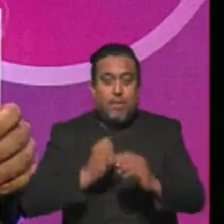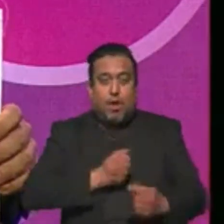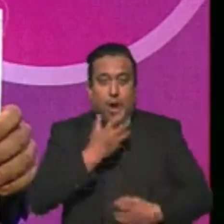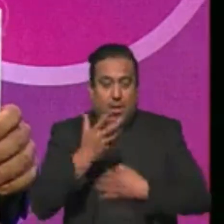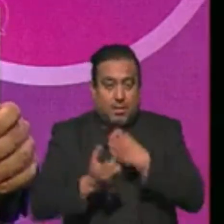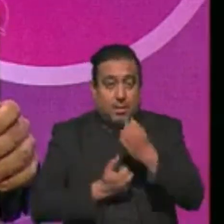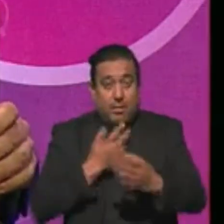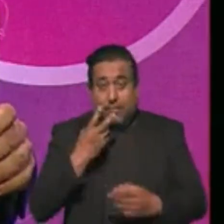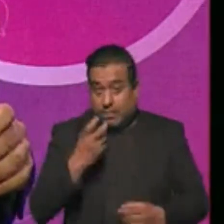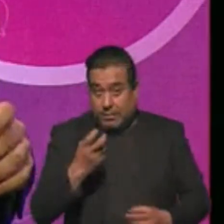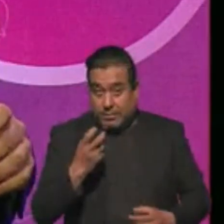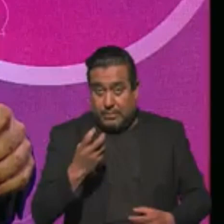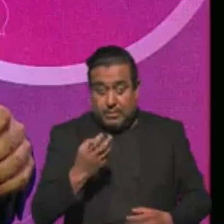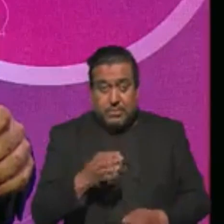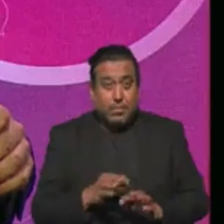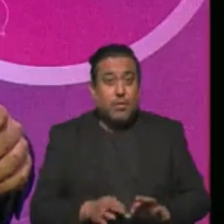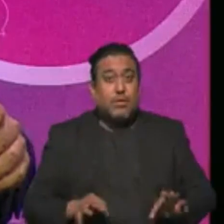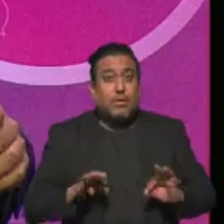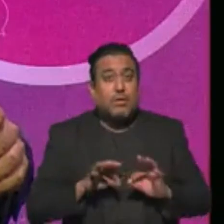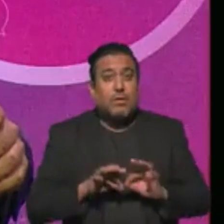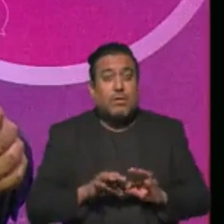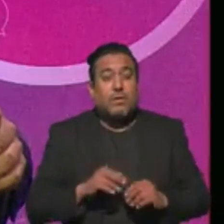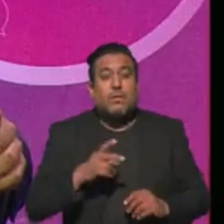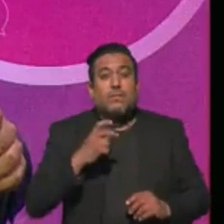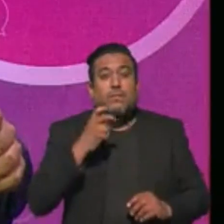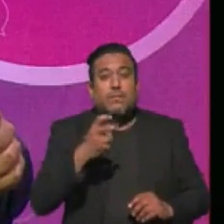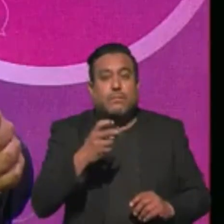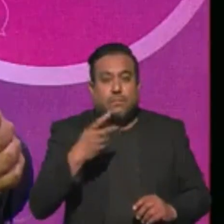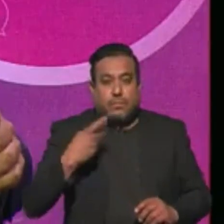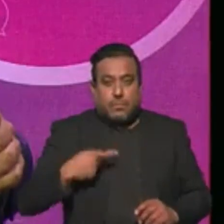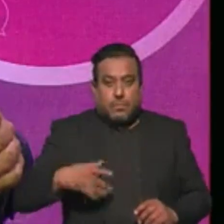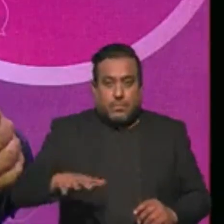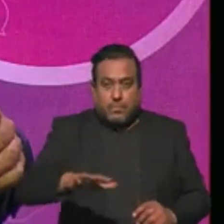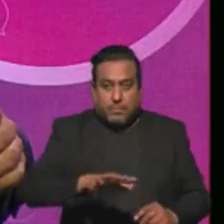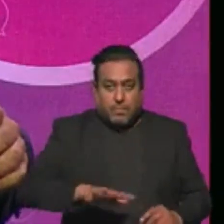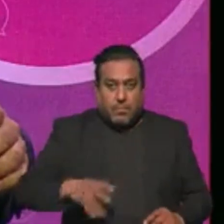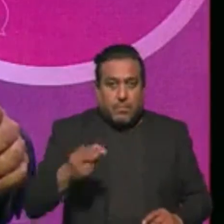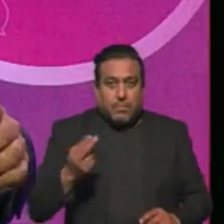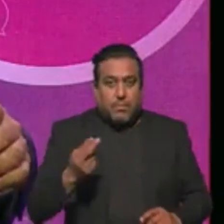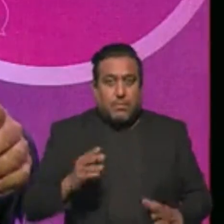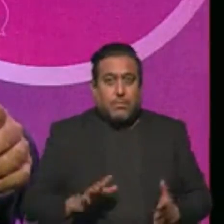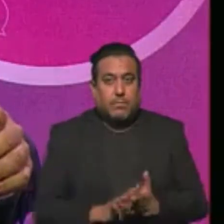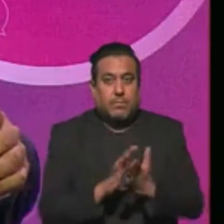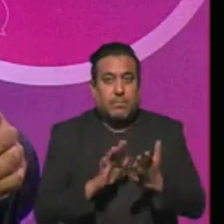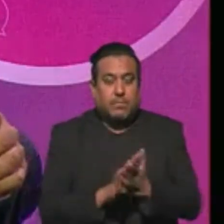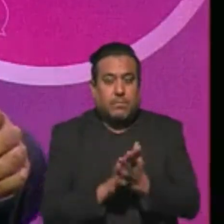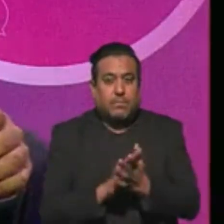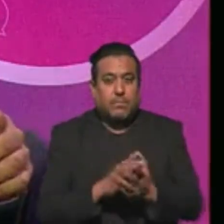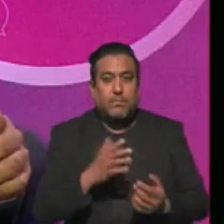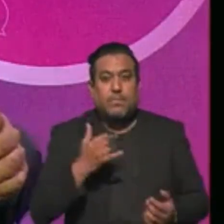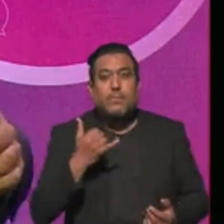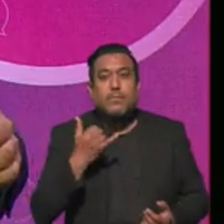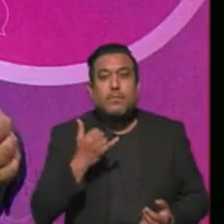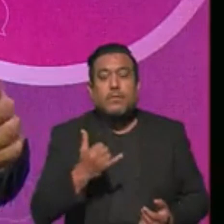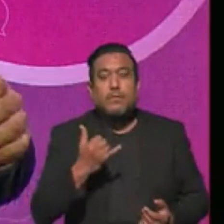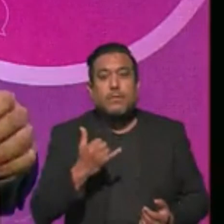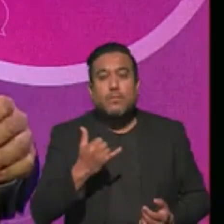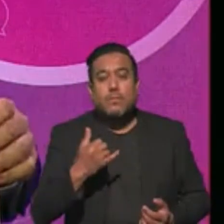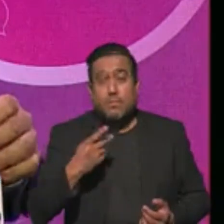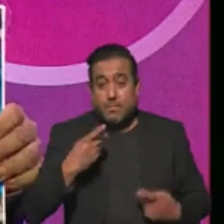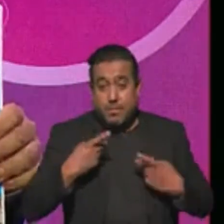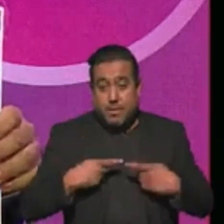representativa una democracia donde la ciudadanía participe y los